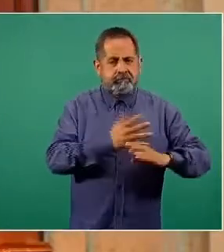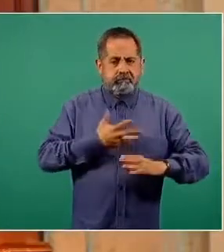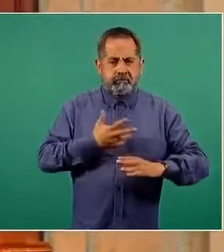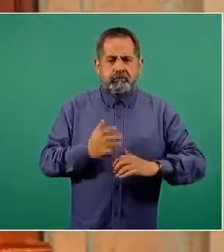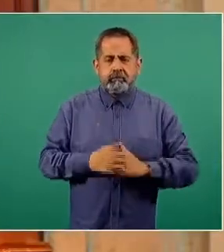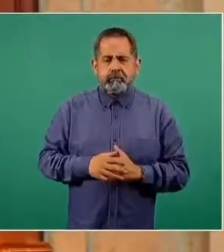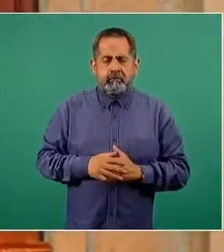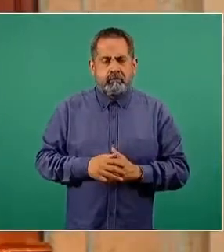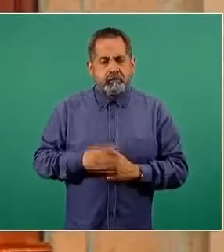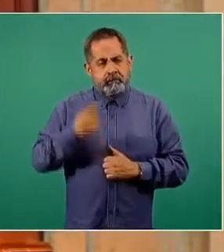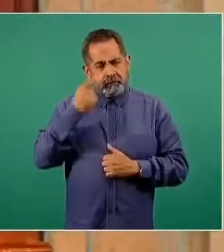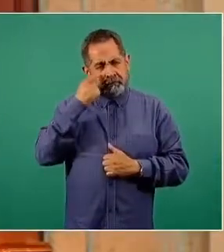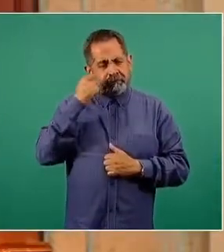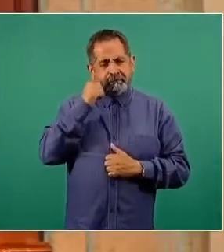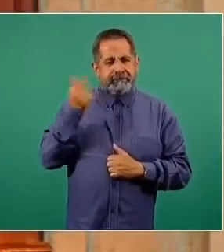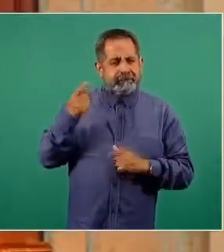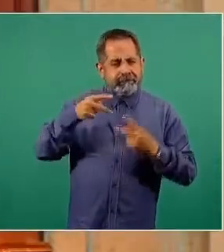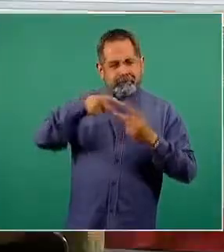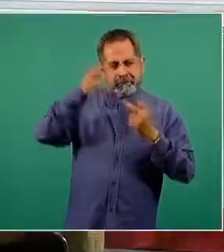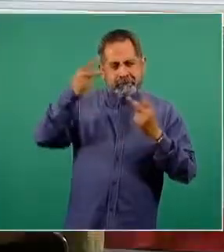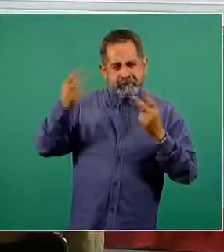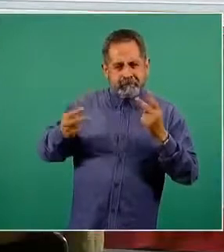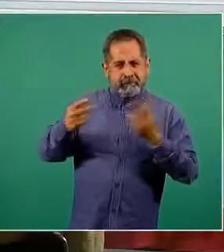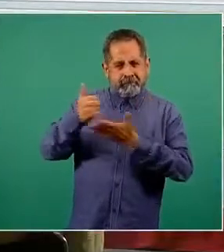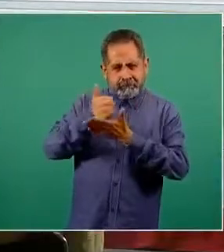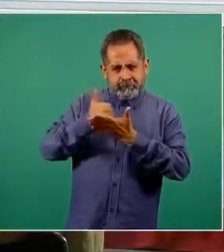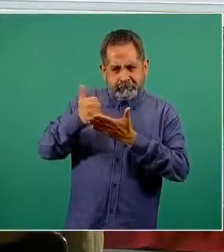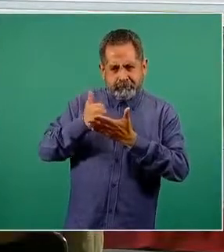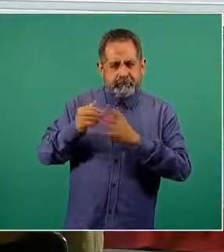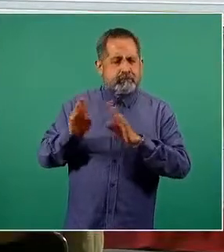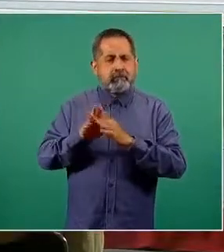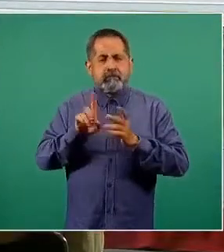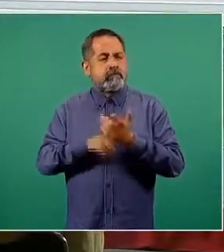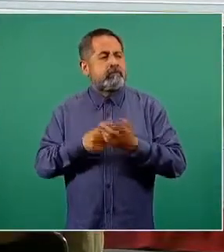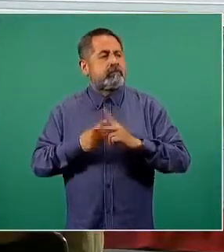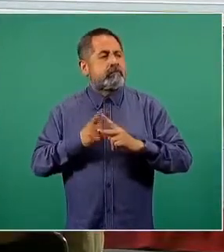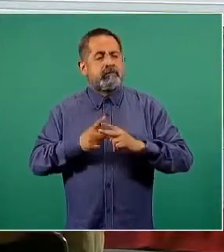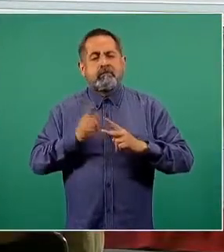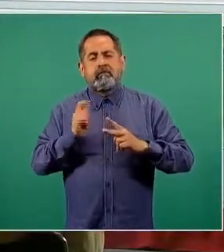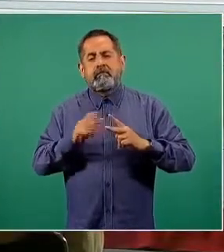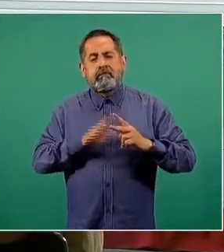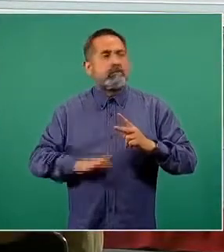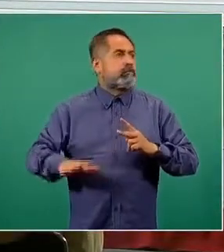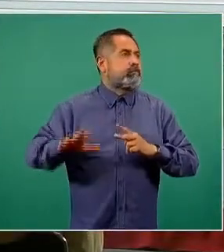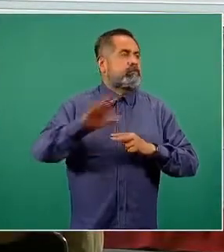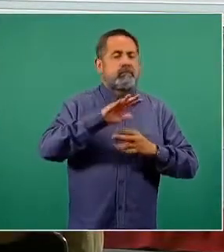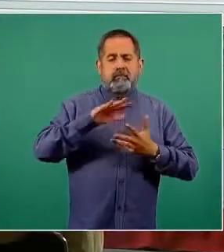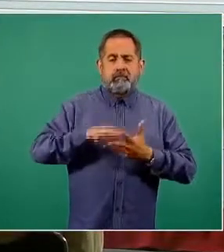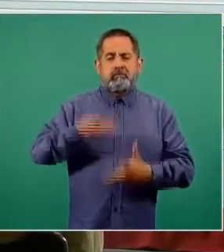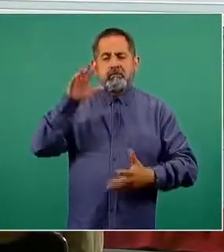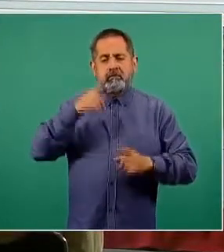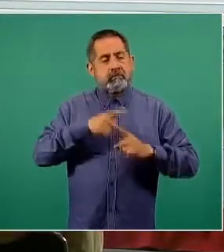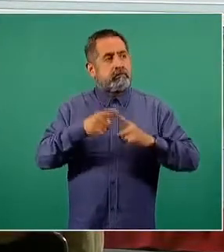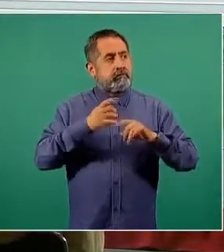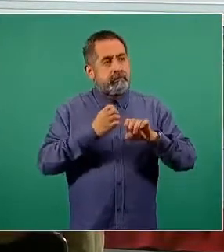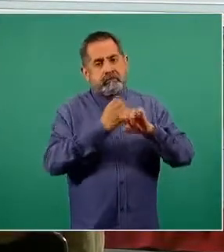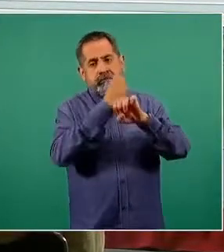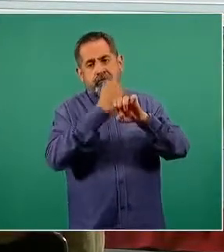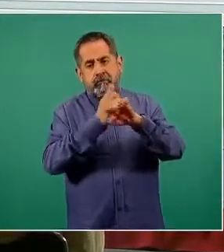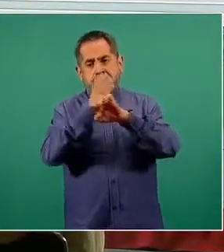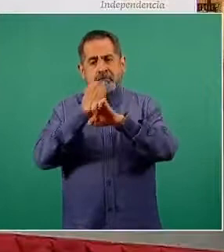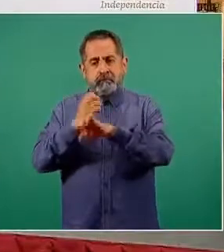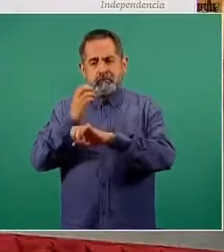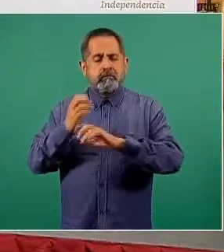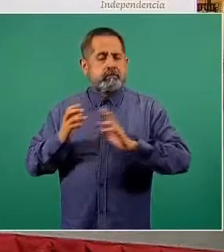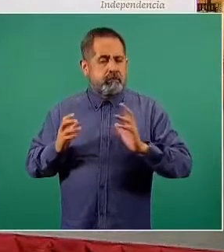nos hemos referido a la curva de color azul, que es la curva nacional, como el promedio de lo que sucede en la gran mayoría de las entidades